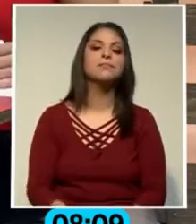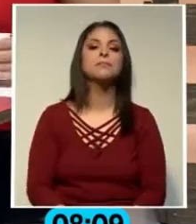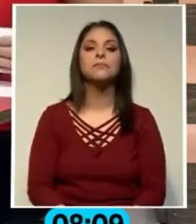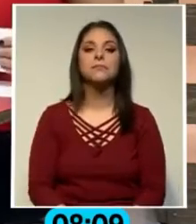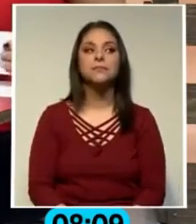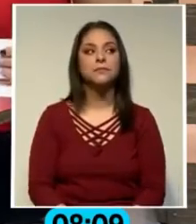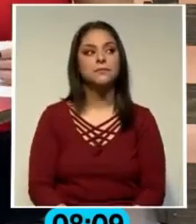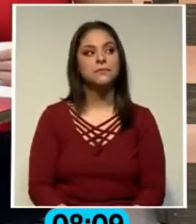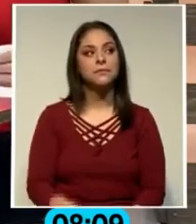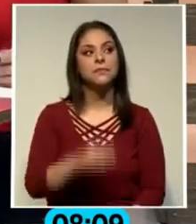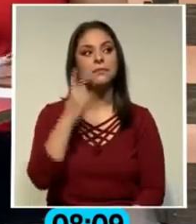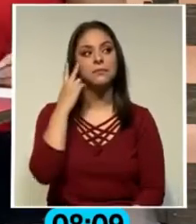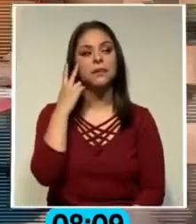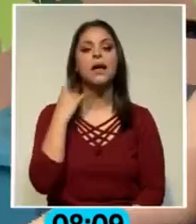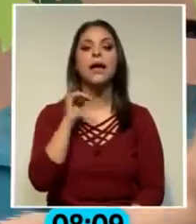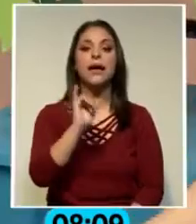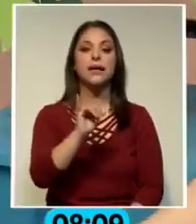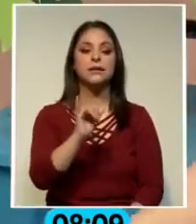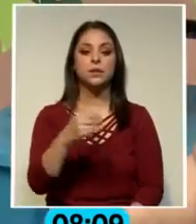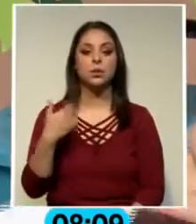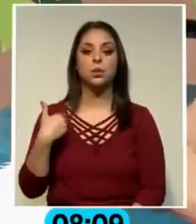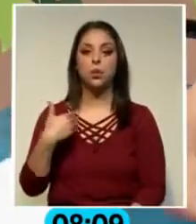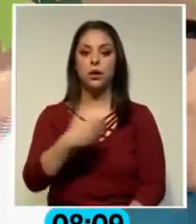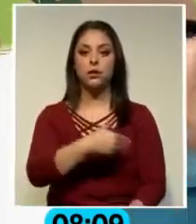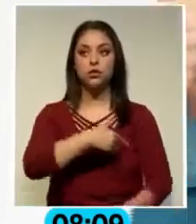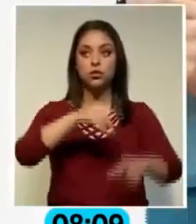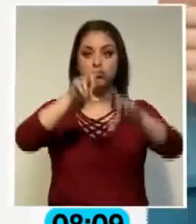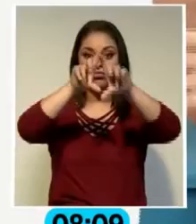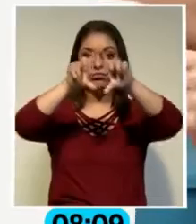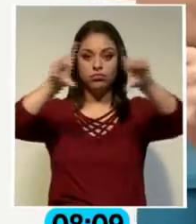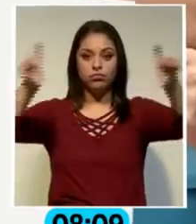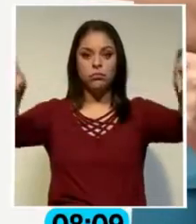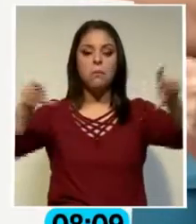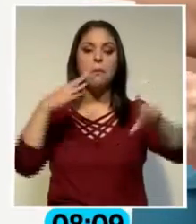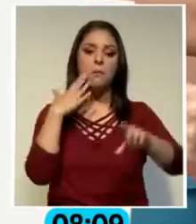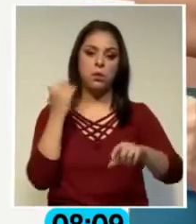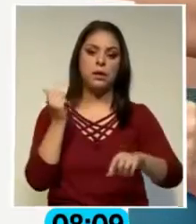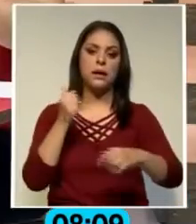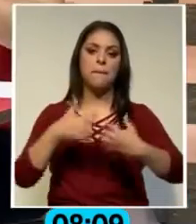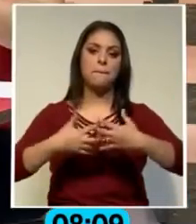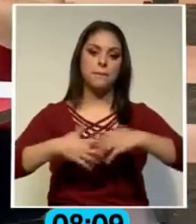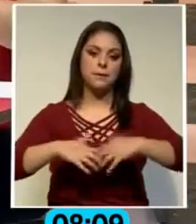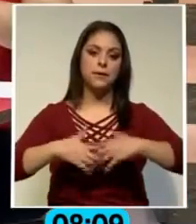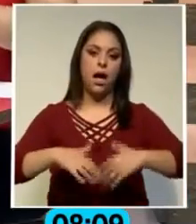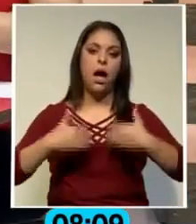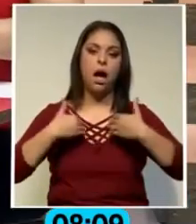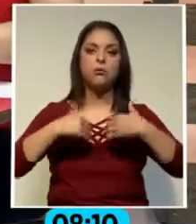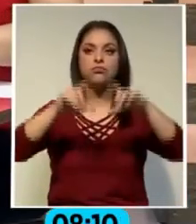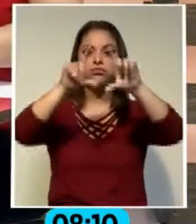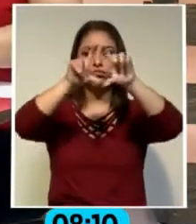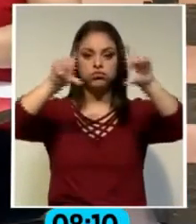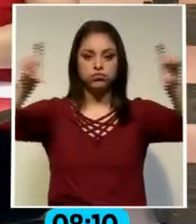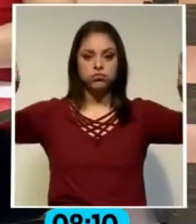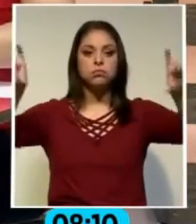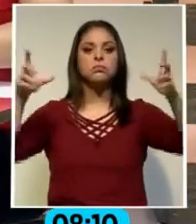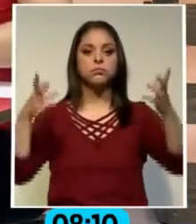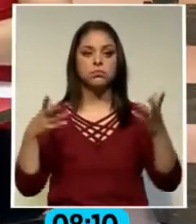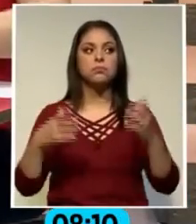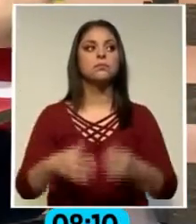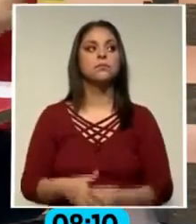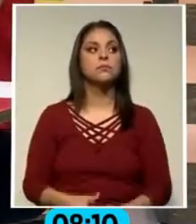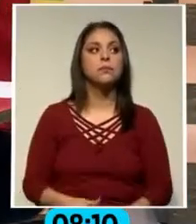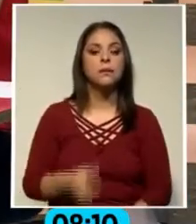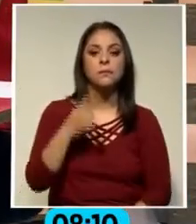ser nuestro rótulo, ¿verdad? Sí, porque este. Todos los emprendimientos tienen rótulo. Allá atrás hay un mueble donde está el emprendimiento que hicimos el